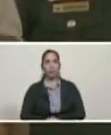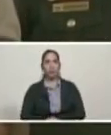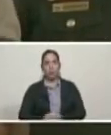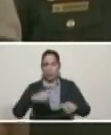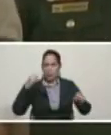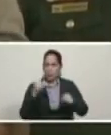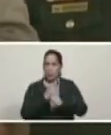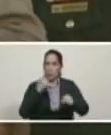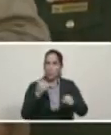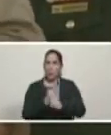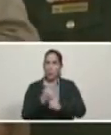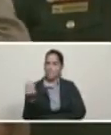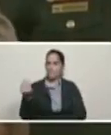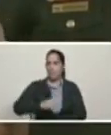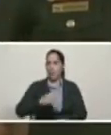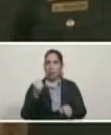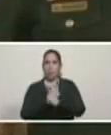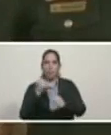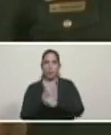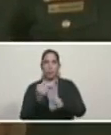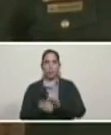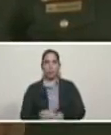Trabajo y más trabajo.